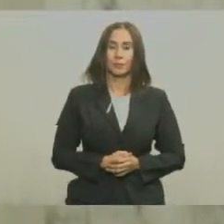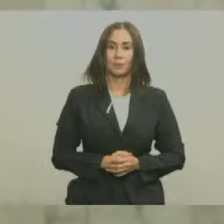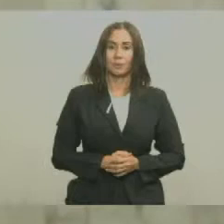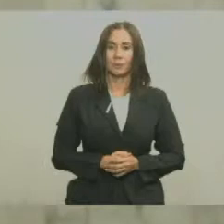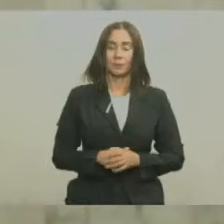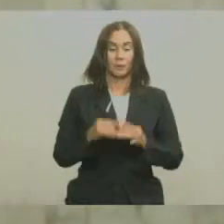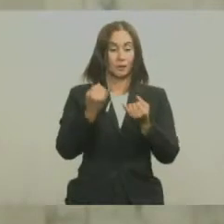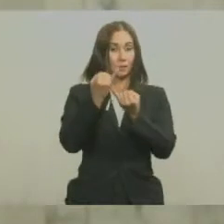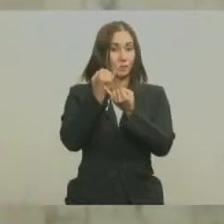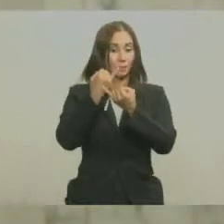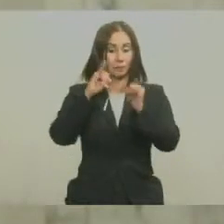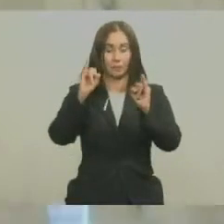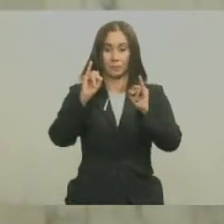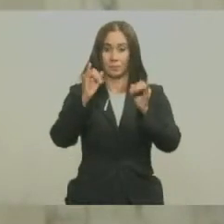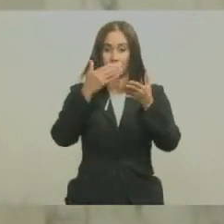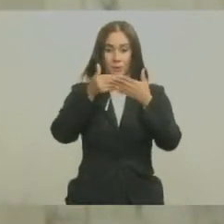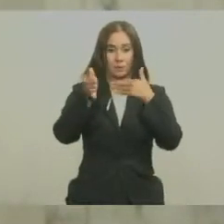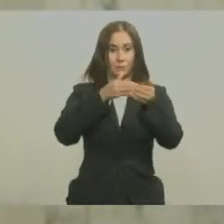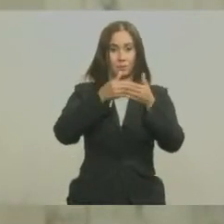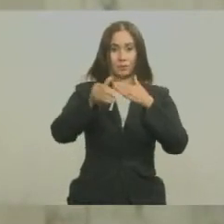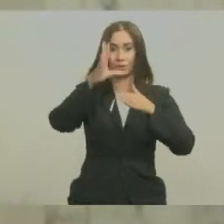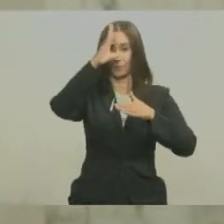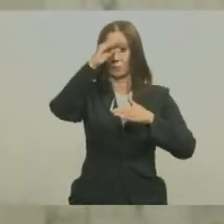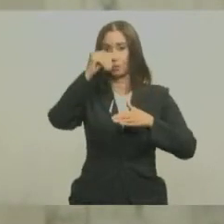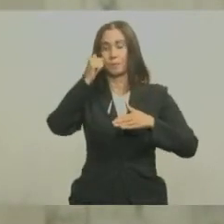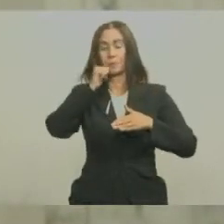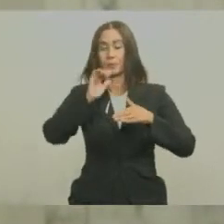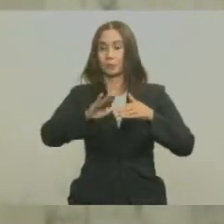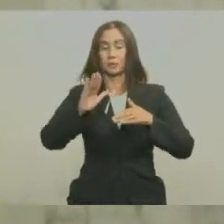Independientemente de que se trate de un niño o una niña,